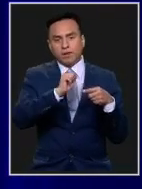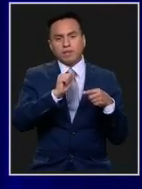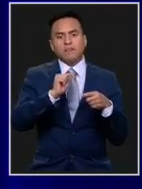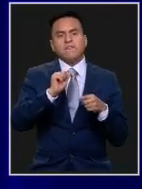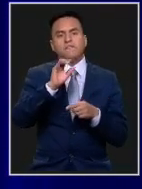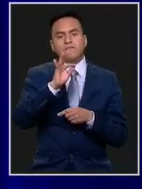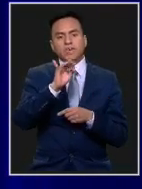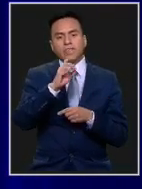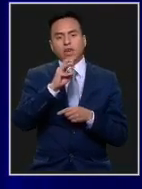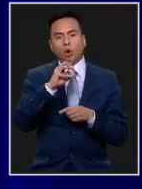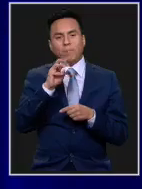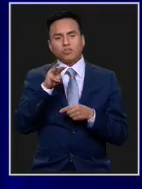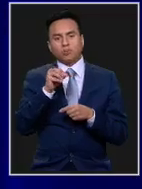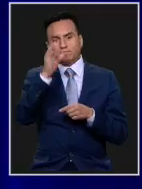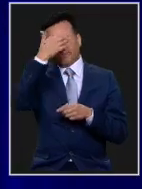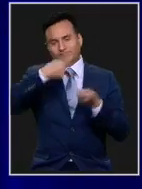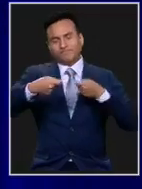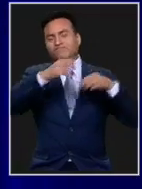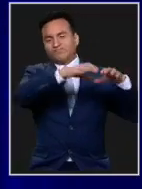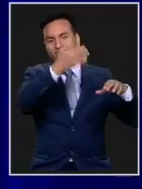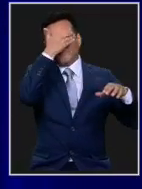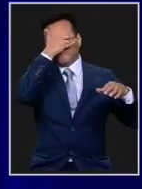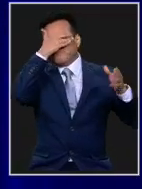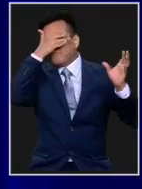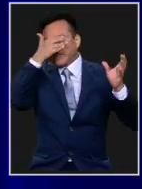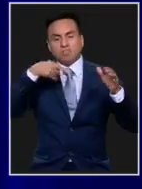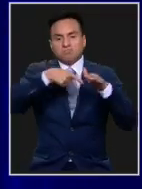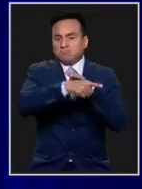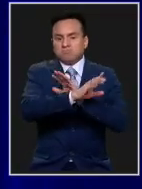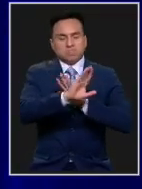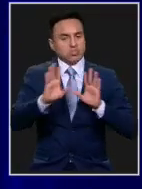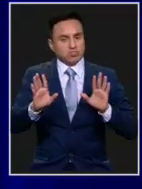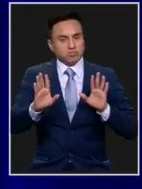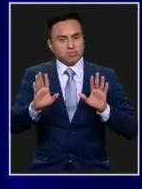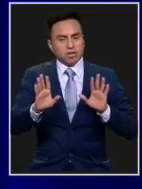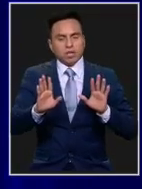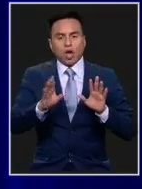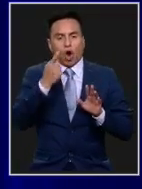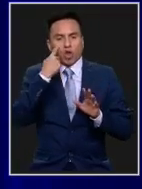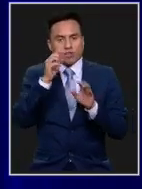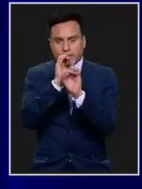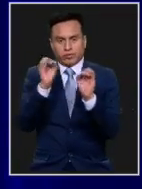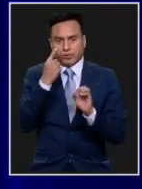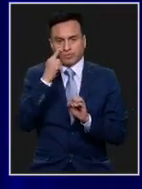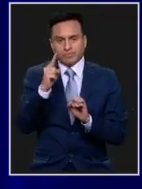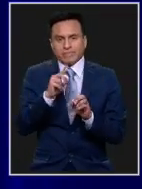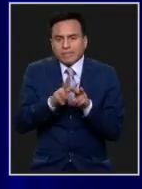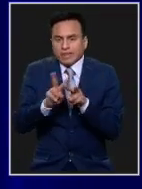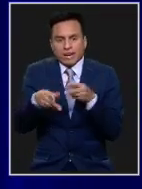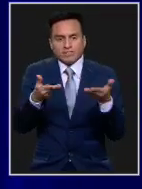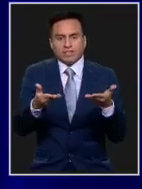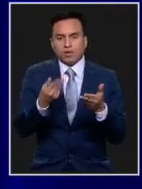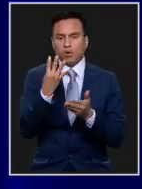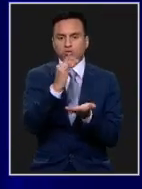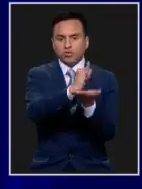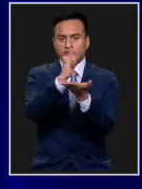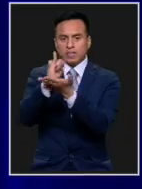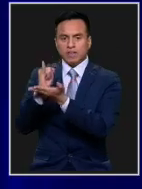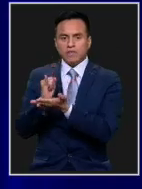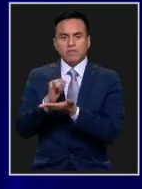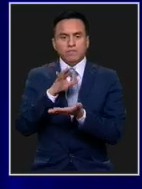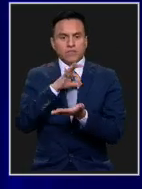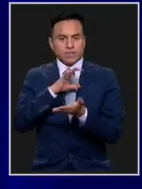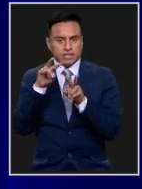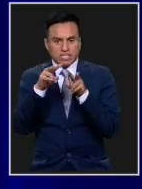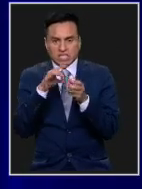comiso ciego Y desde ese instante no tuve ninguna participación ni ningún conocimiento de qué hacían cuatro instituciones financieras